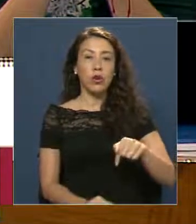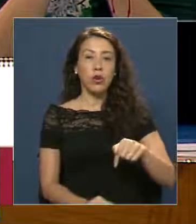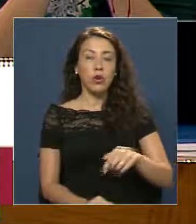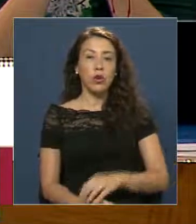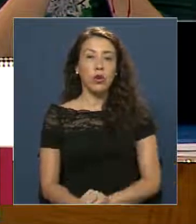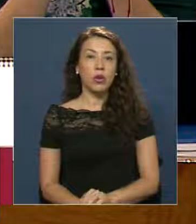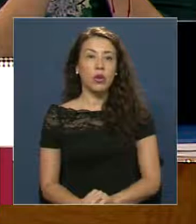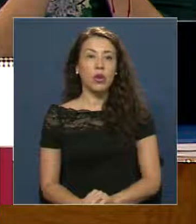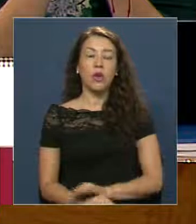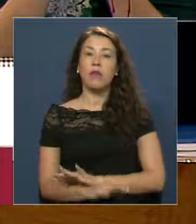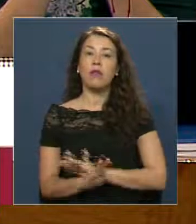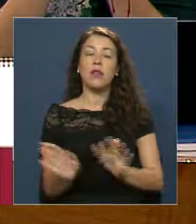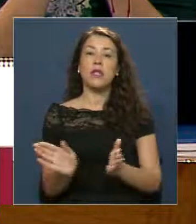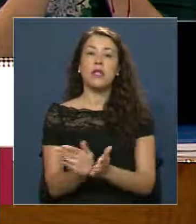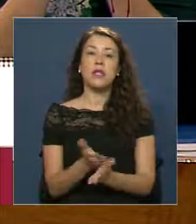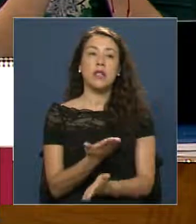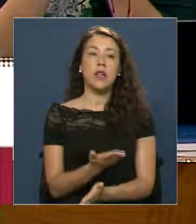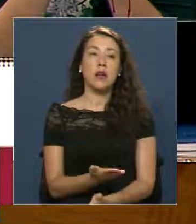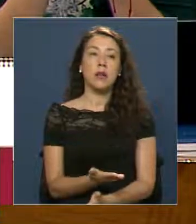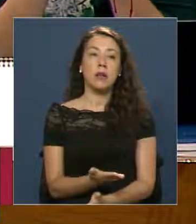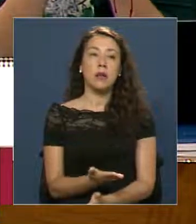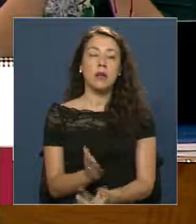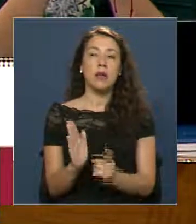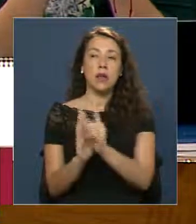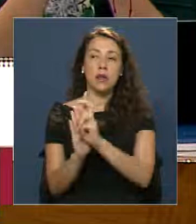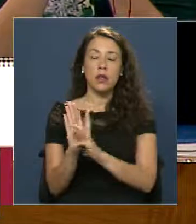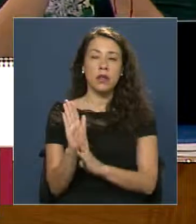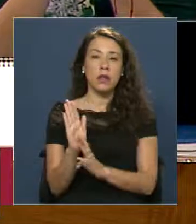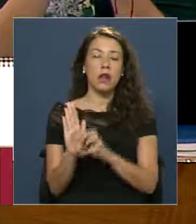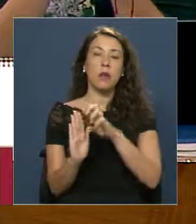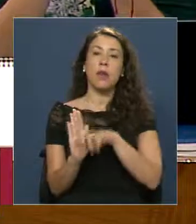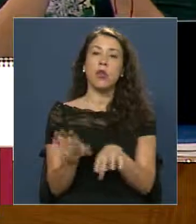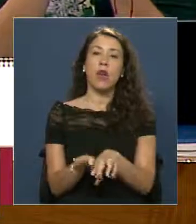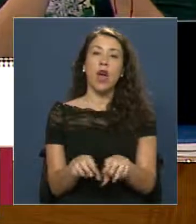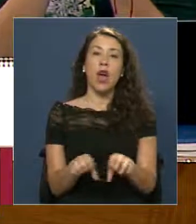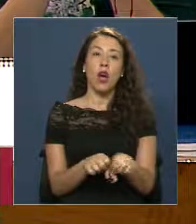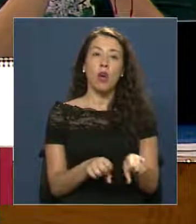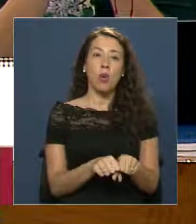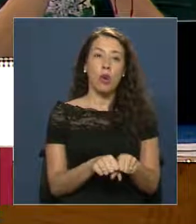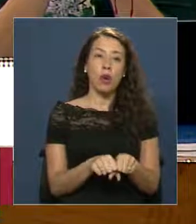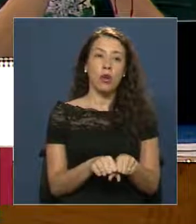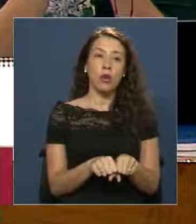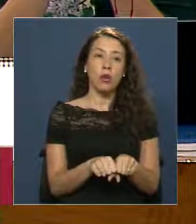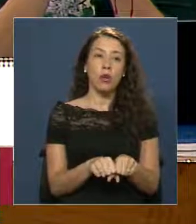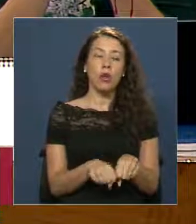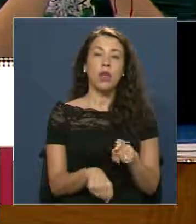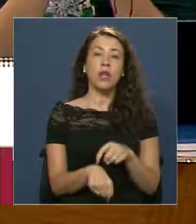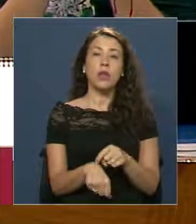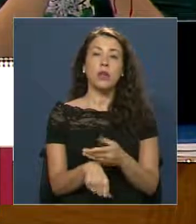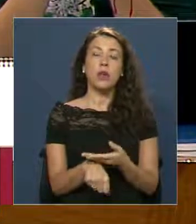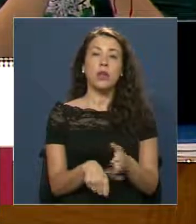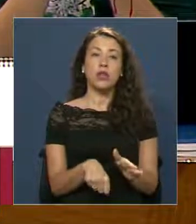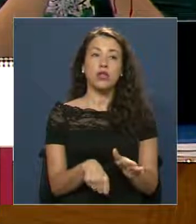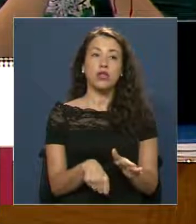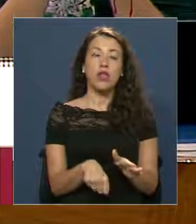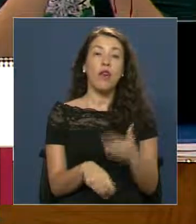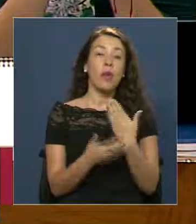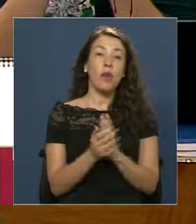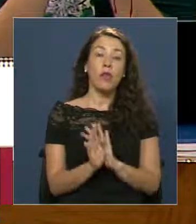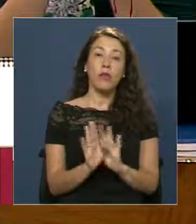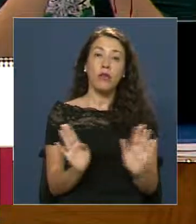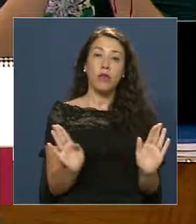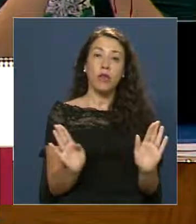que eliminemos, saquemos de tabla los proyectos de acuerdo y resolución y dejemos el tiempo restante, una vez